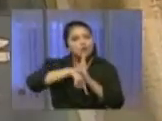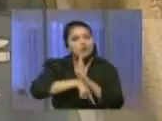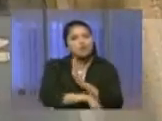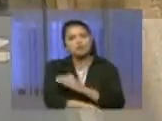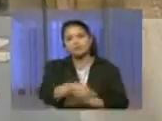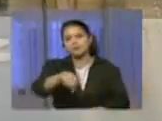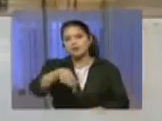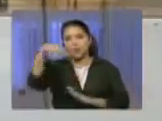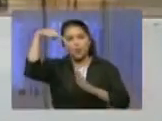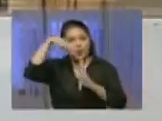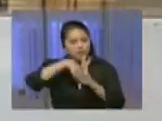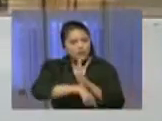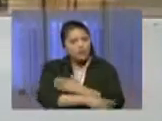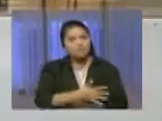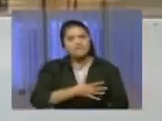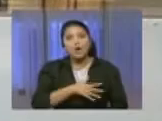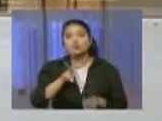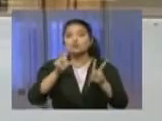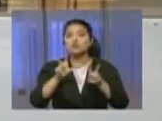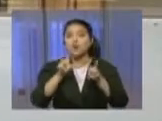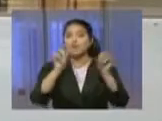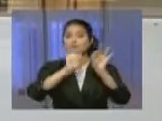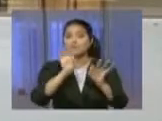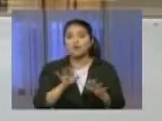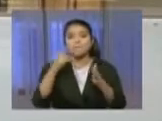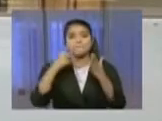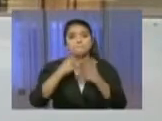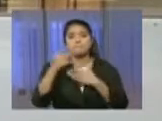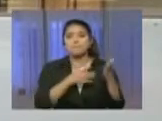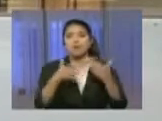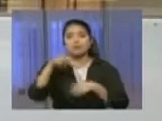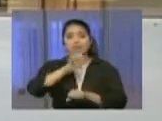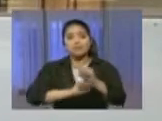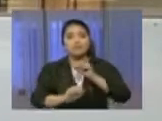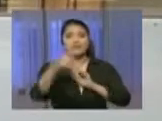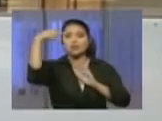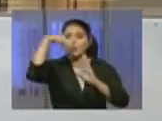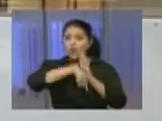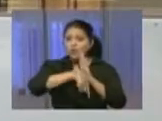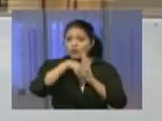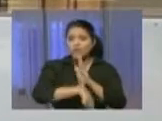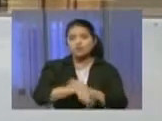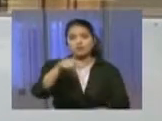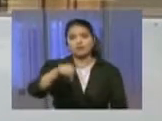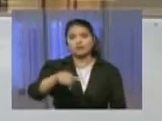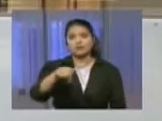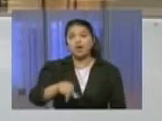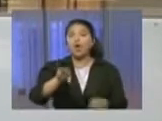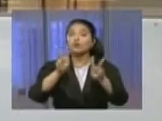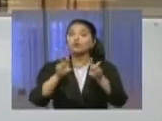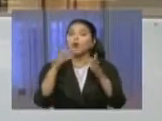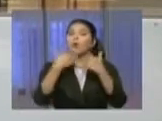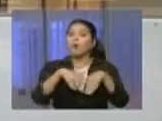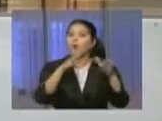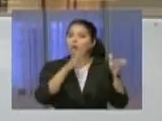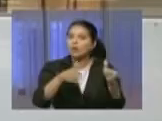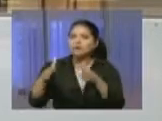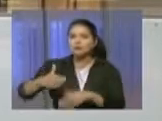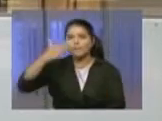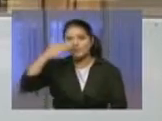profunda un nuevo concepto estratégico de defensa profundo una nueva organización